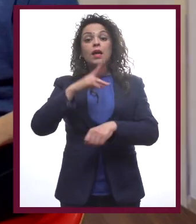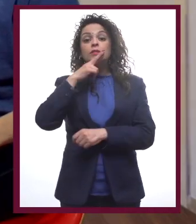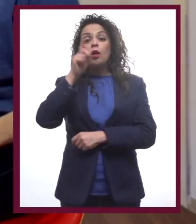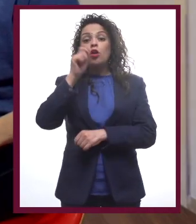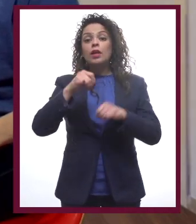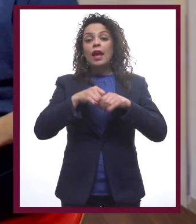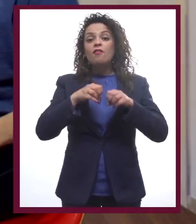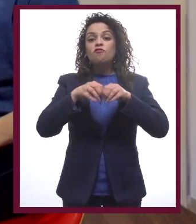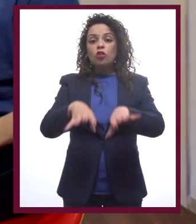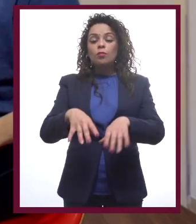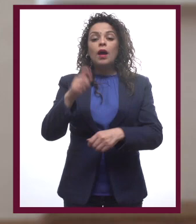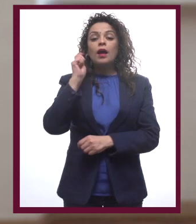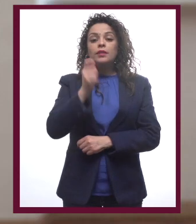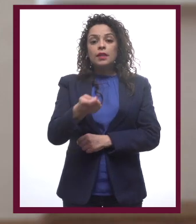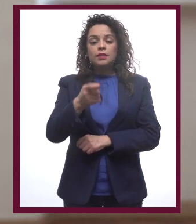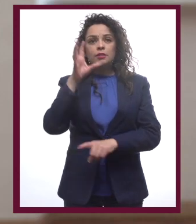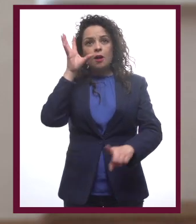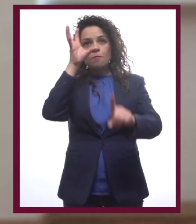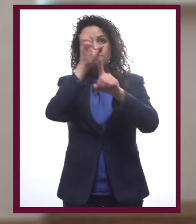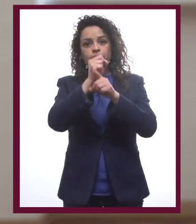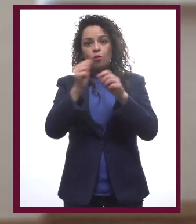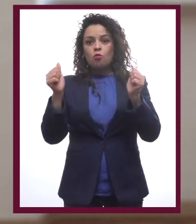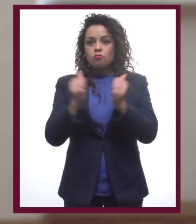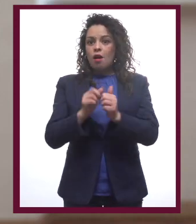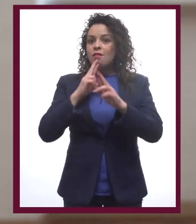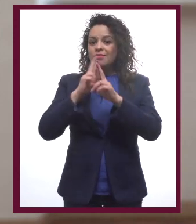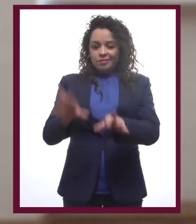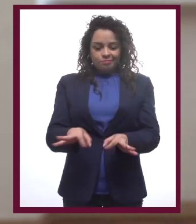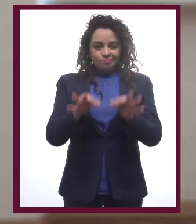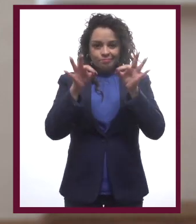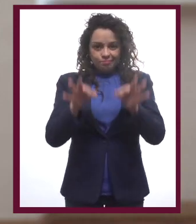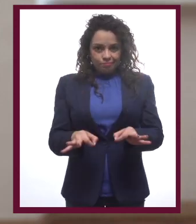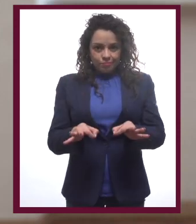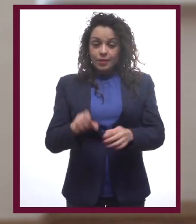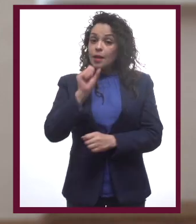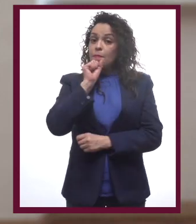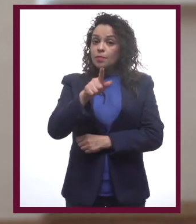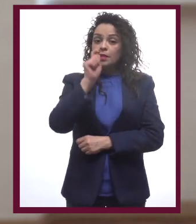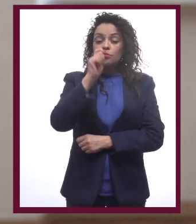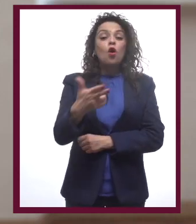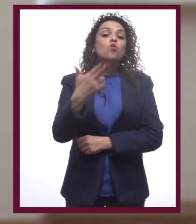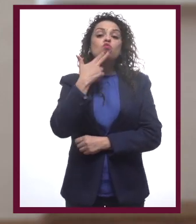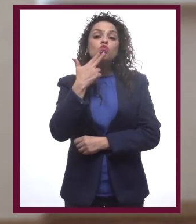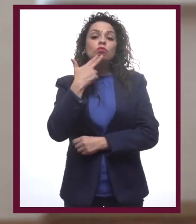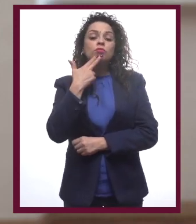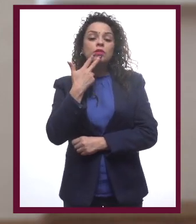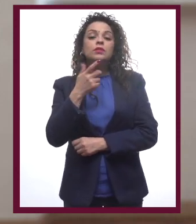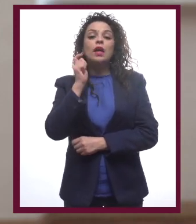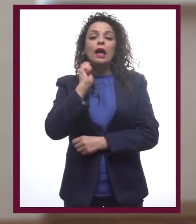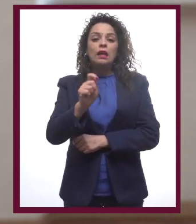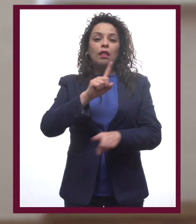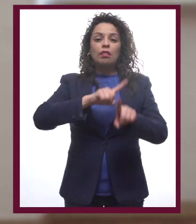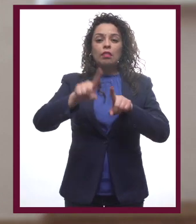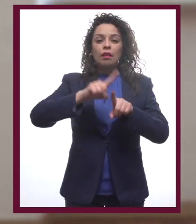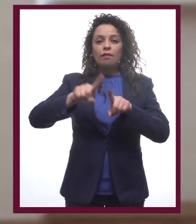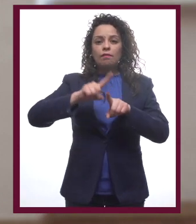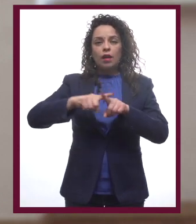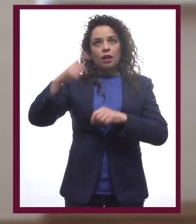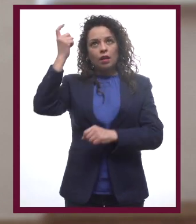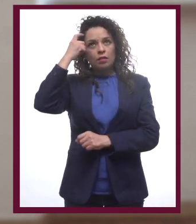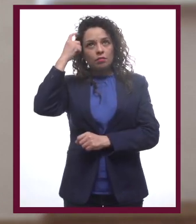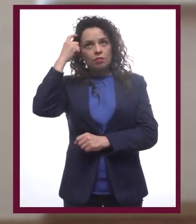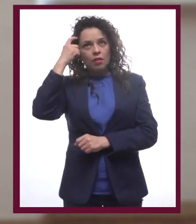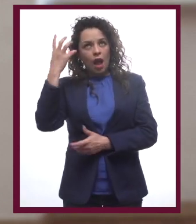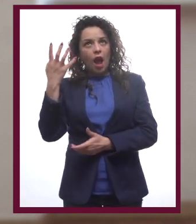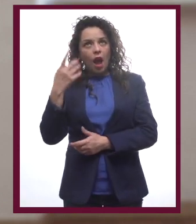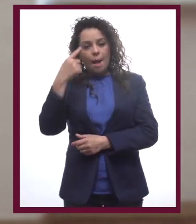la información que confirma los resultados u objetivos que desean. También es probable que utilicen sus recursos